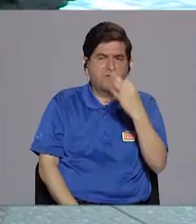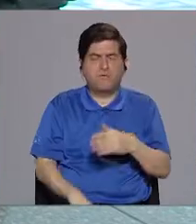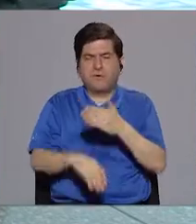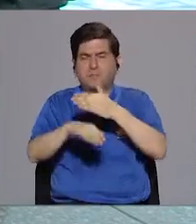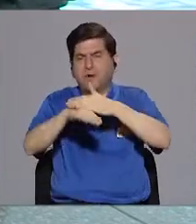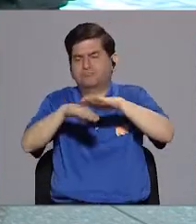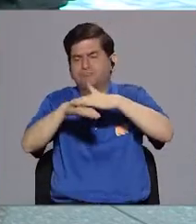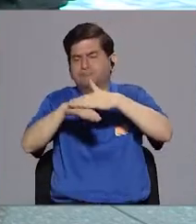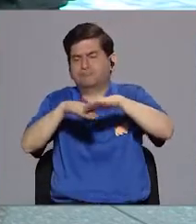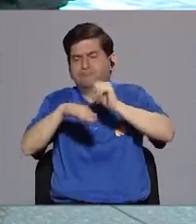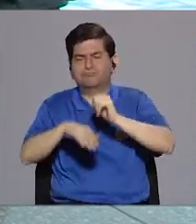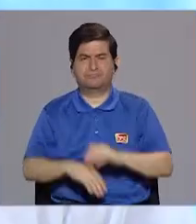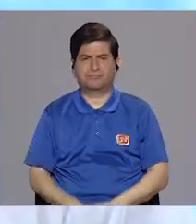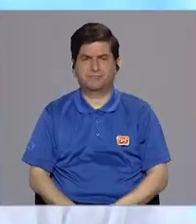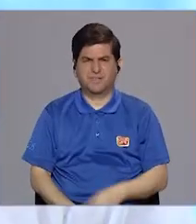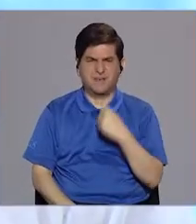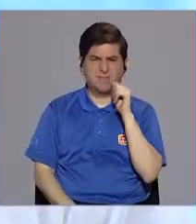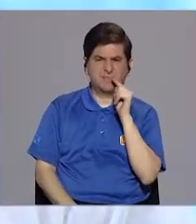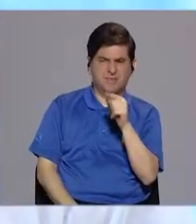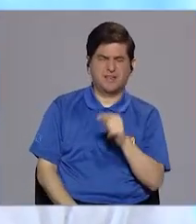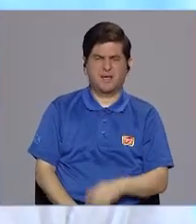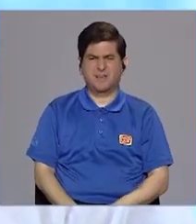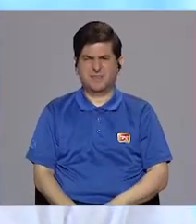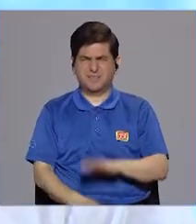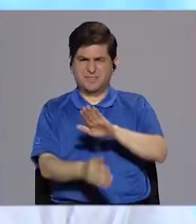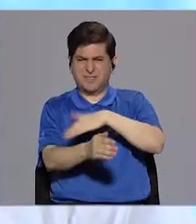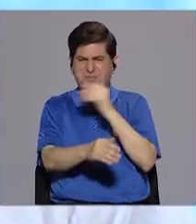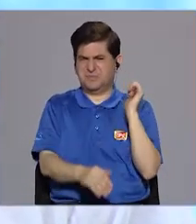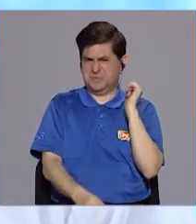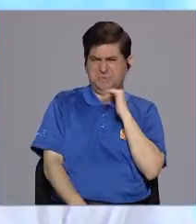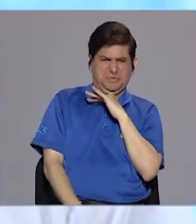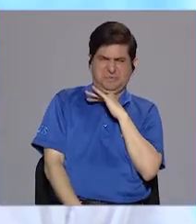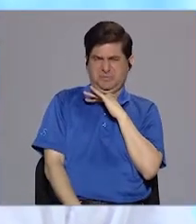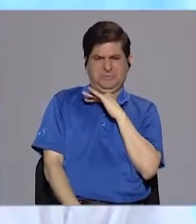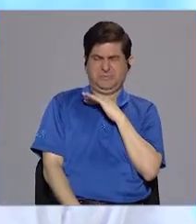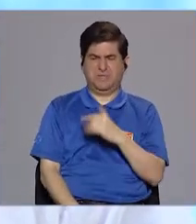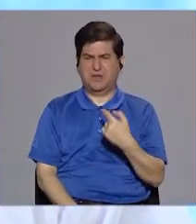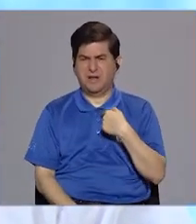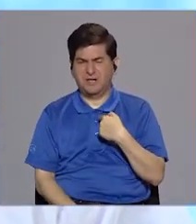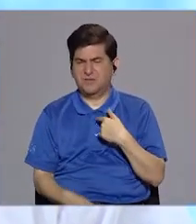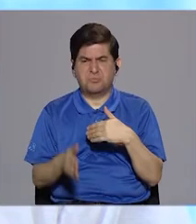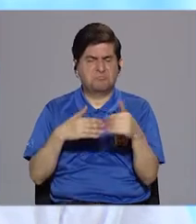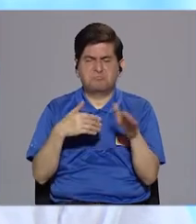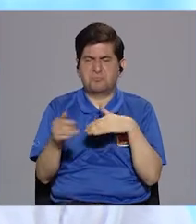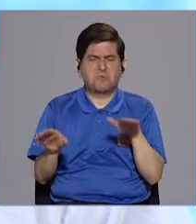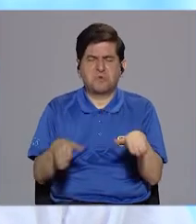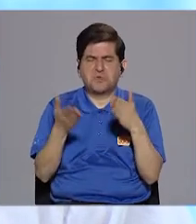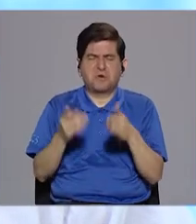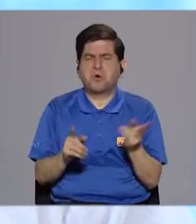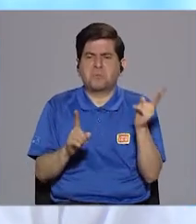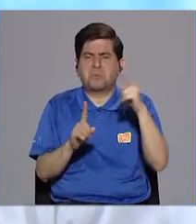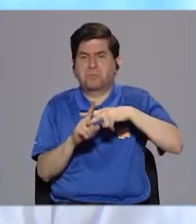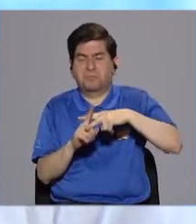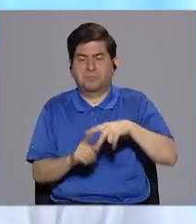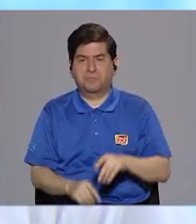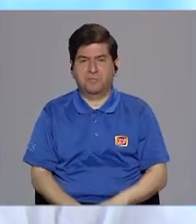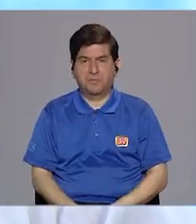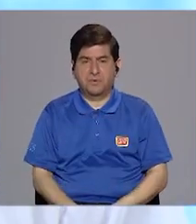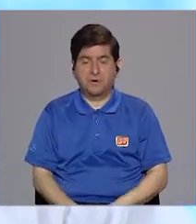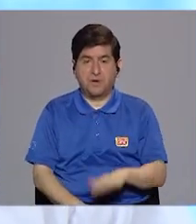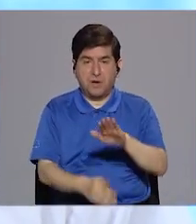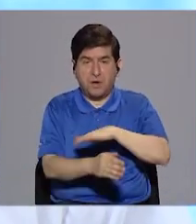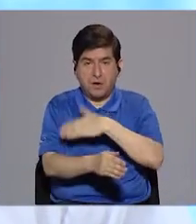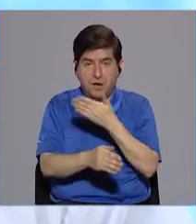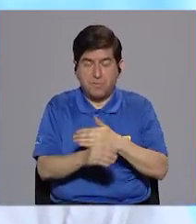poco superflua muchas veces. Decimos, esto es música extraña, bah, la toco de cualquier manera. Y